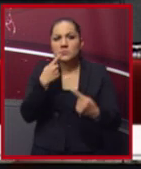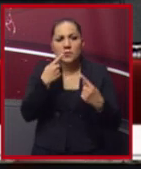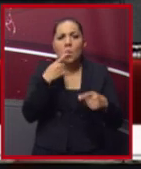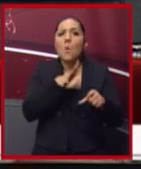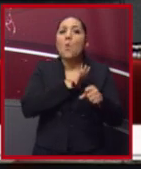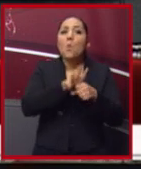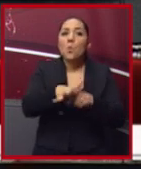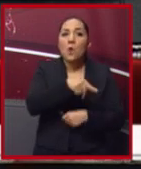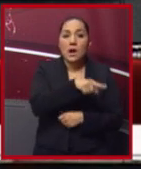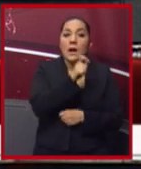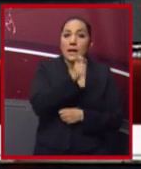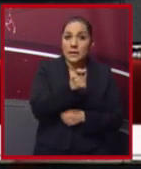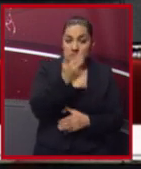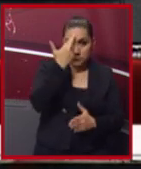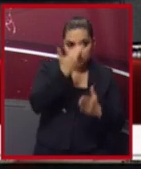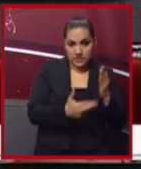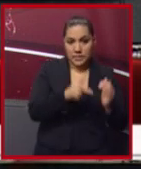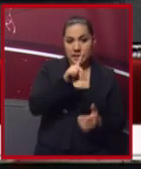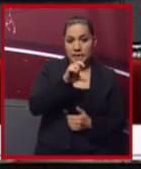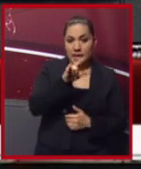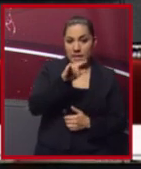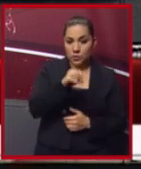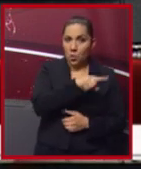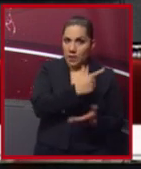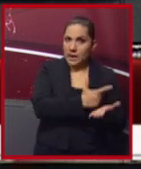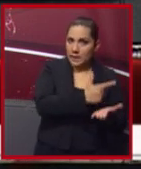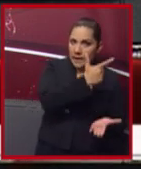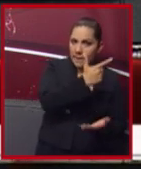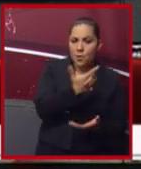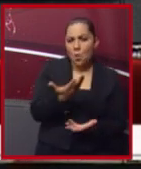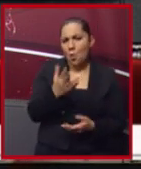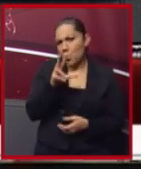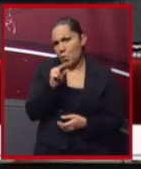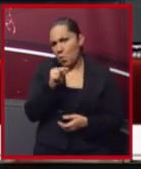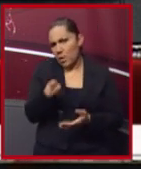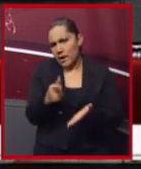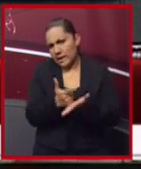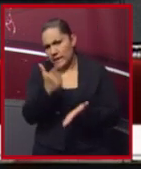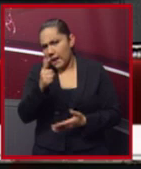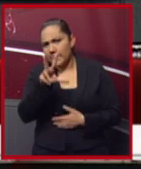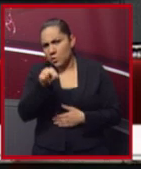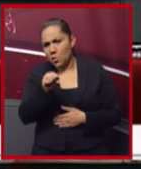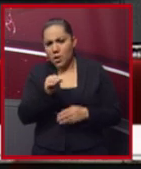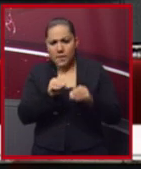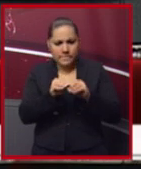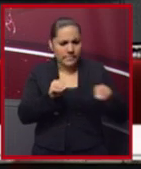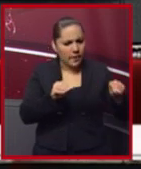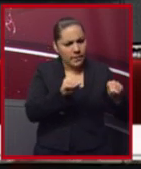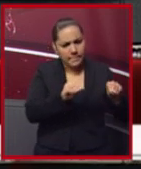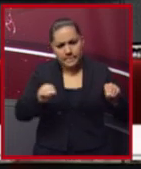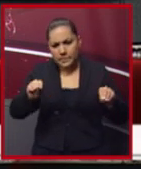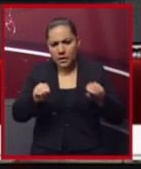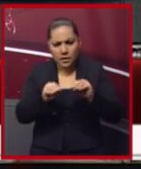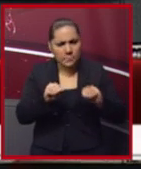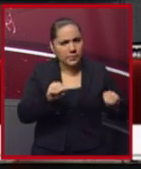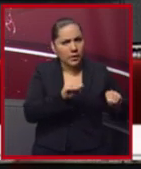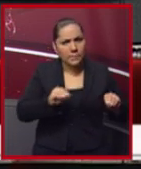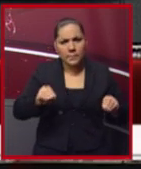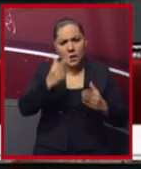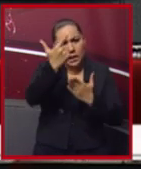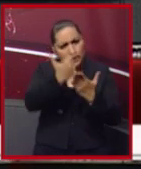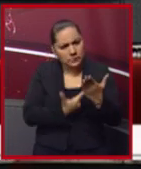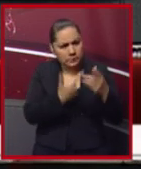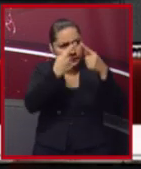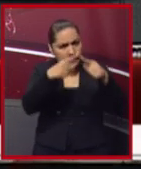o no graves, como se ha venido diciendo. Hay que decir con claridad que lo que se está discutiendo es